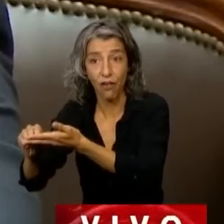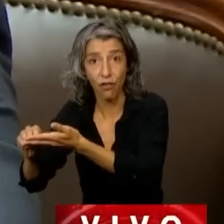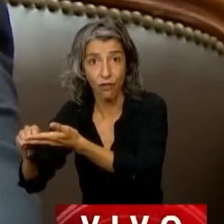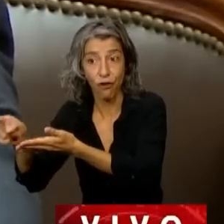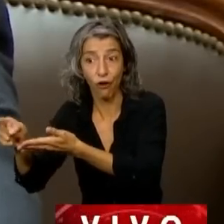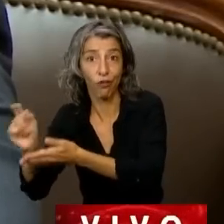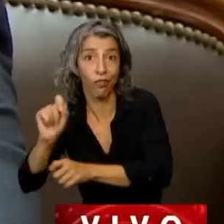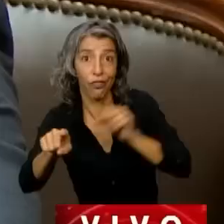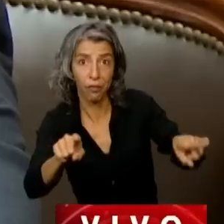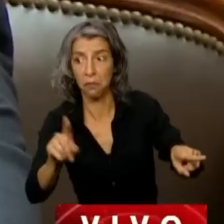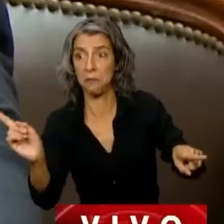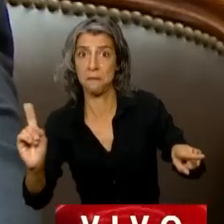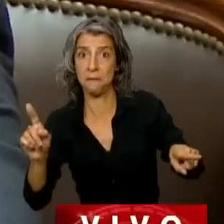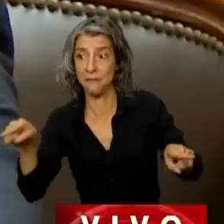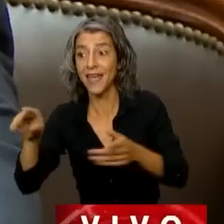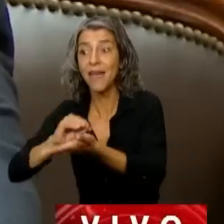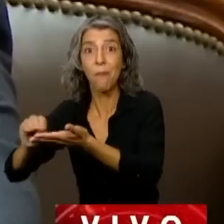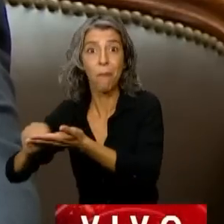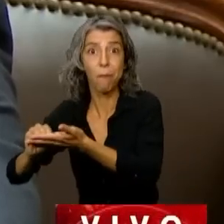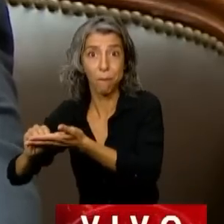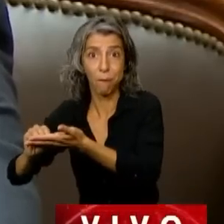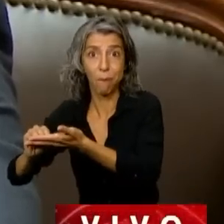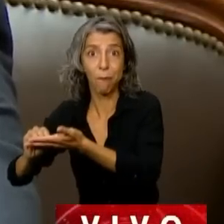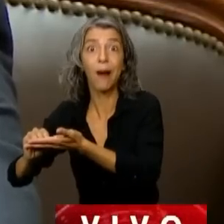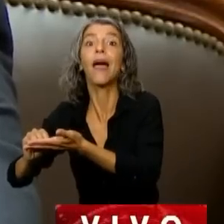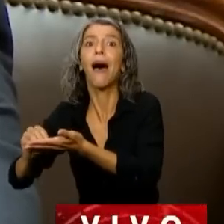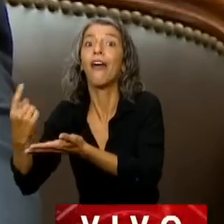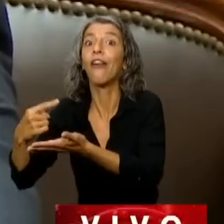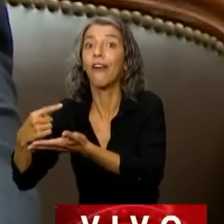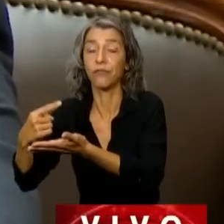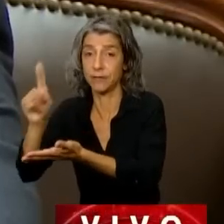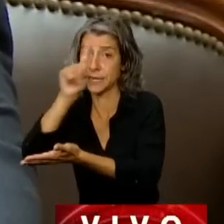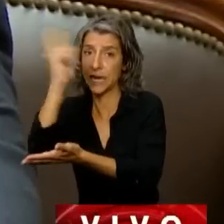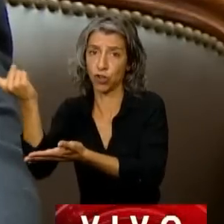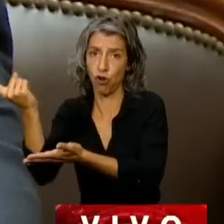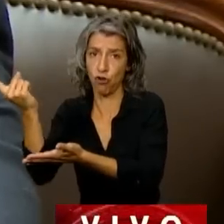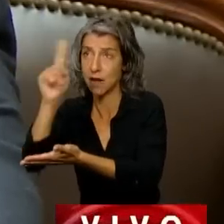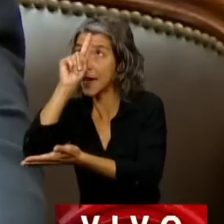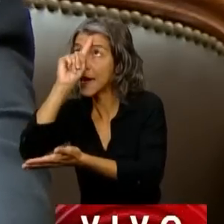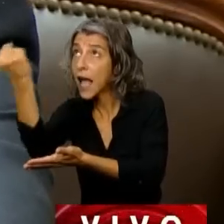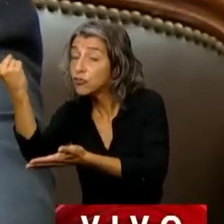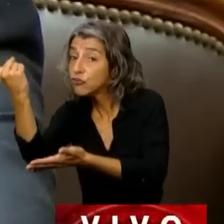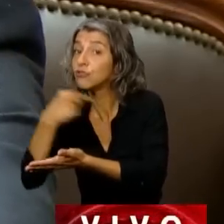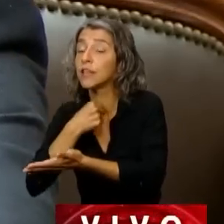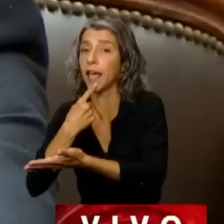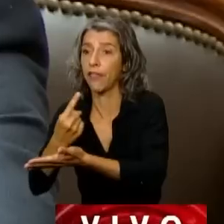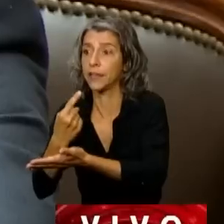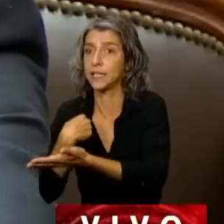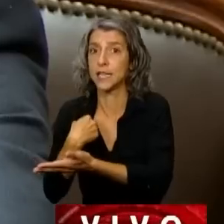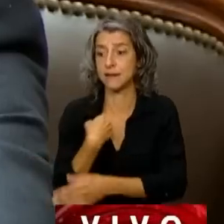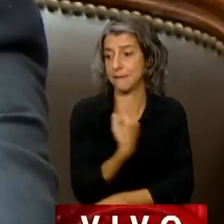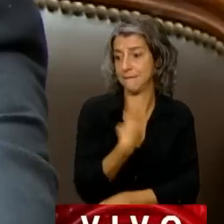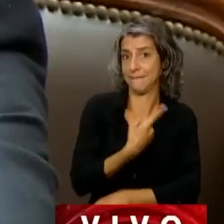de la Nación, a la cual, por supuesto, cobran su sueldo con el aporte de cada uno de los contribuyentes.